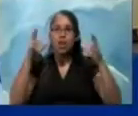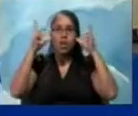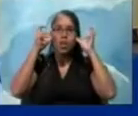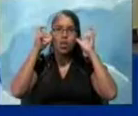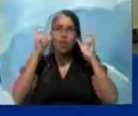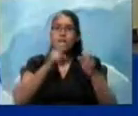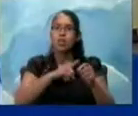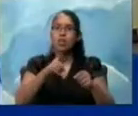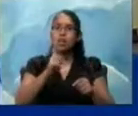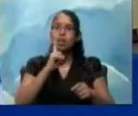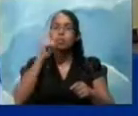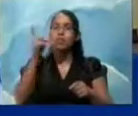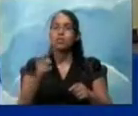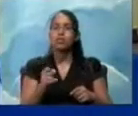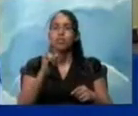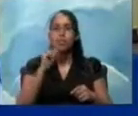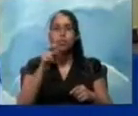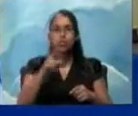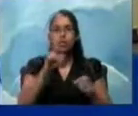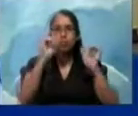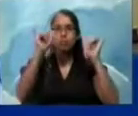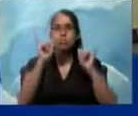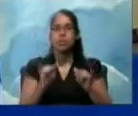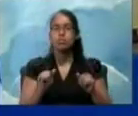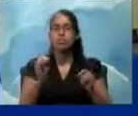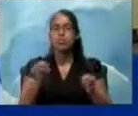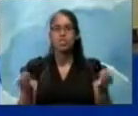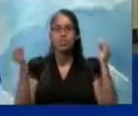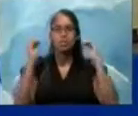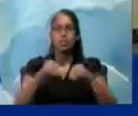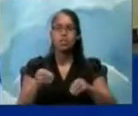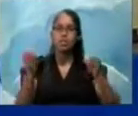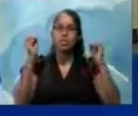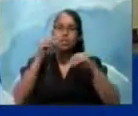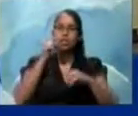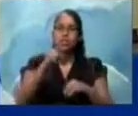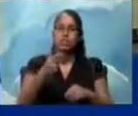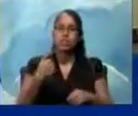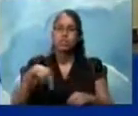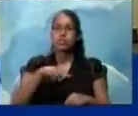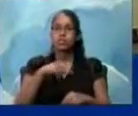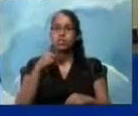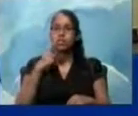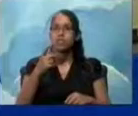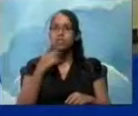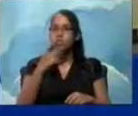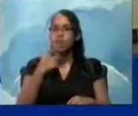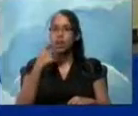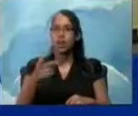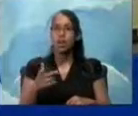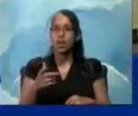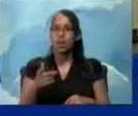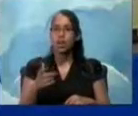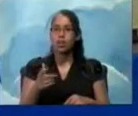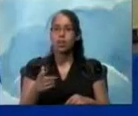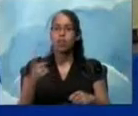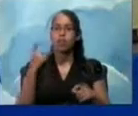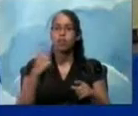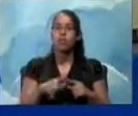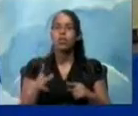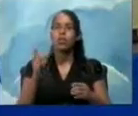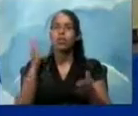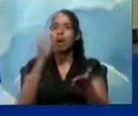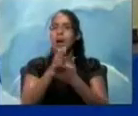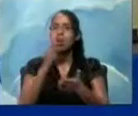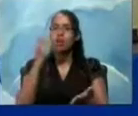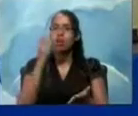he preguntado. Ustedes mismos ni se ponen de acuerdo en lo que unos dicen una cosa, otros dicen otra. Pero